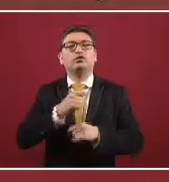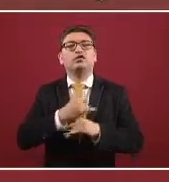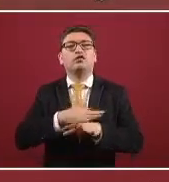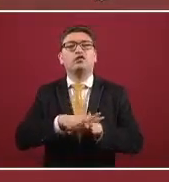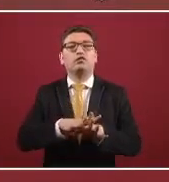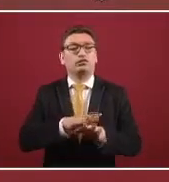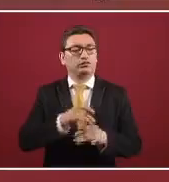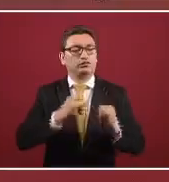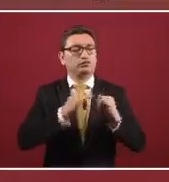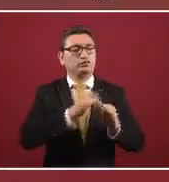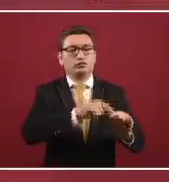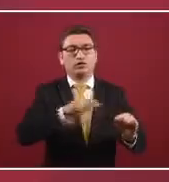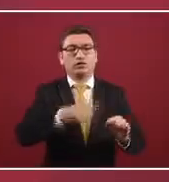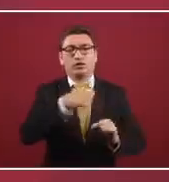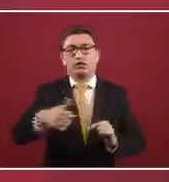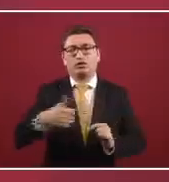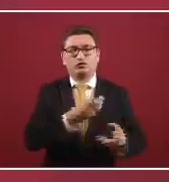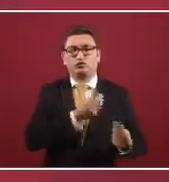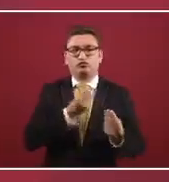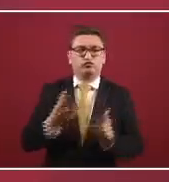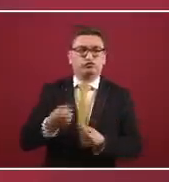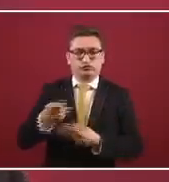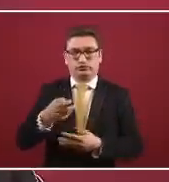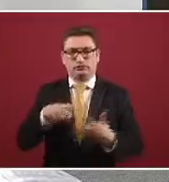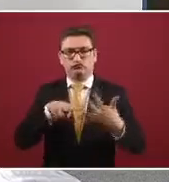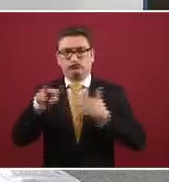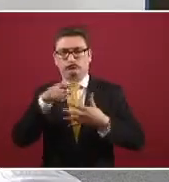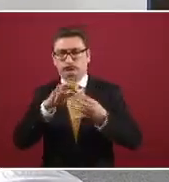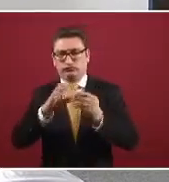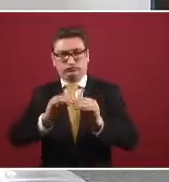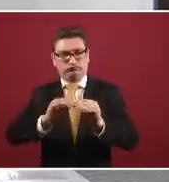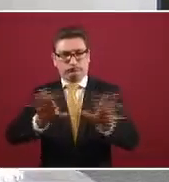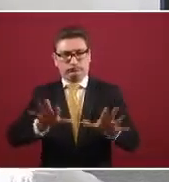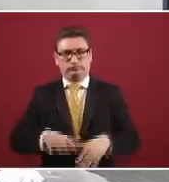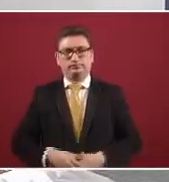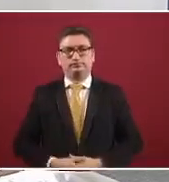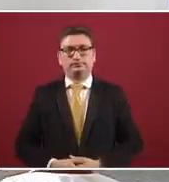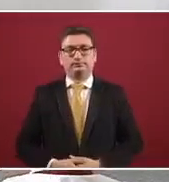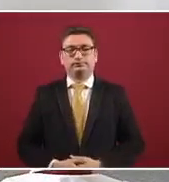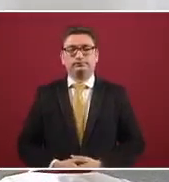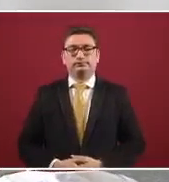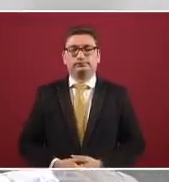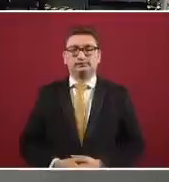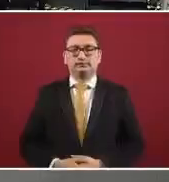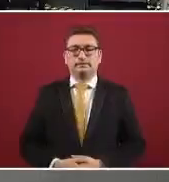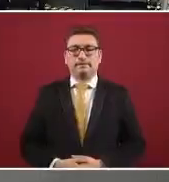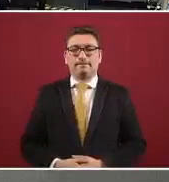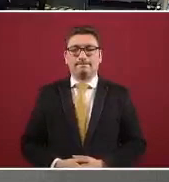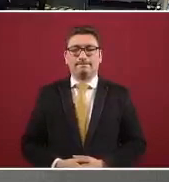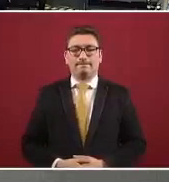que alimenten las dependencias, pero es ahí está la transparencia. Gracias. Sí, sobre esto,